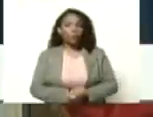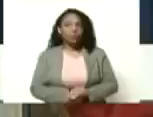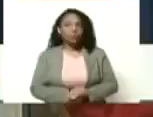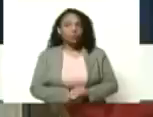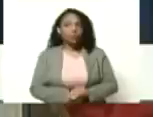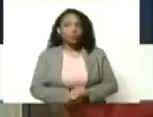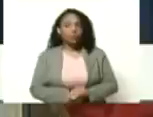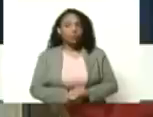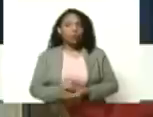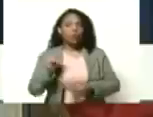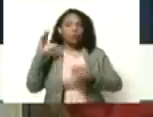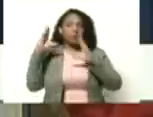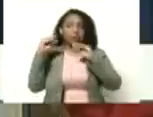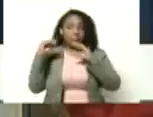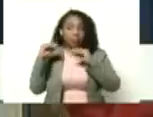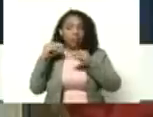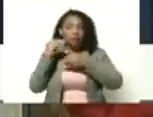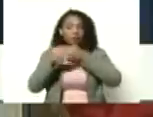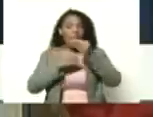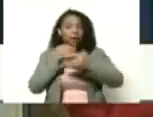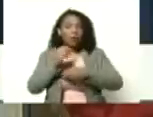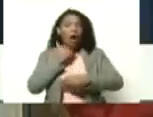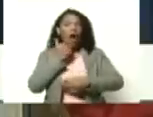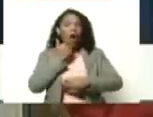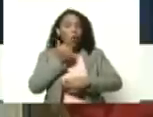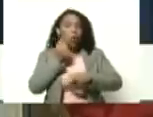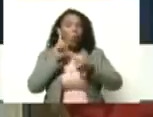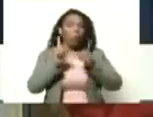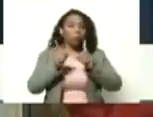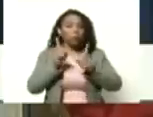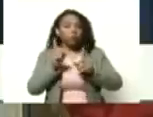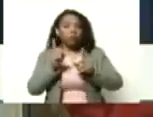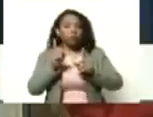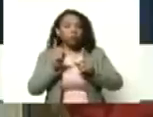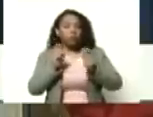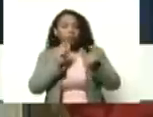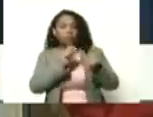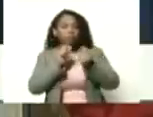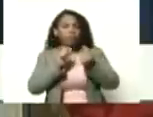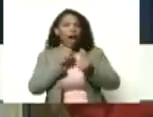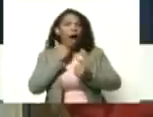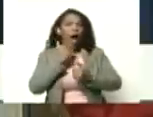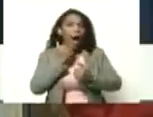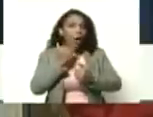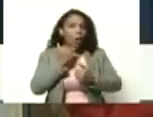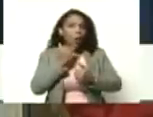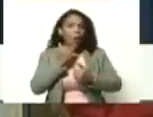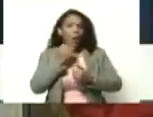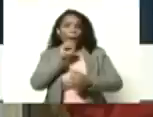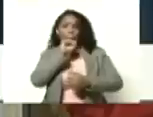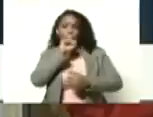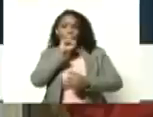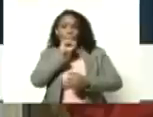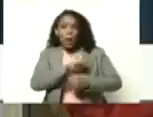se ha hablado se ha conjeturado inclusive en algún momento que pudo haber sido por un móvil pasional